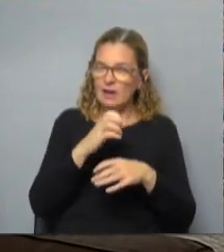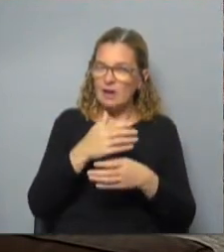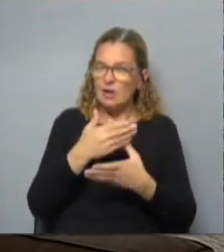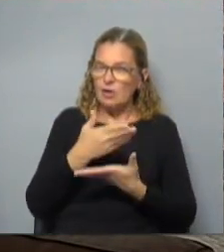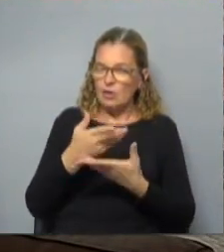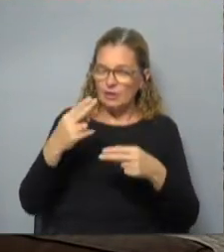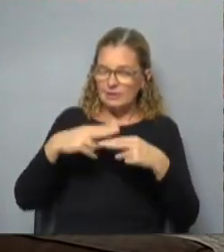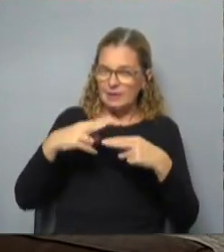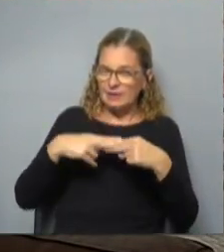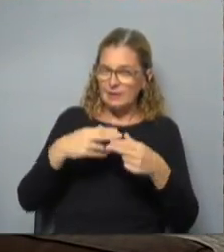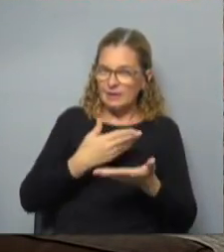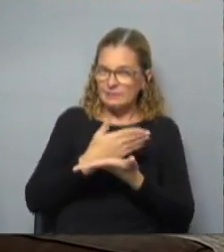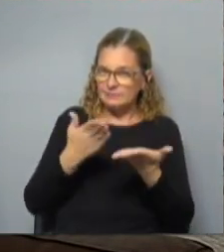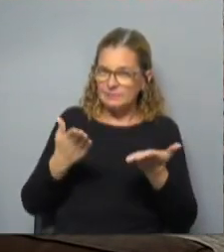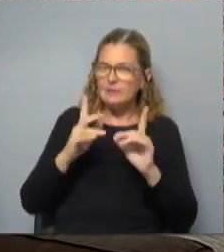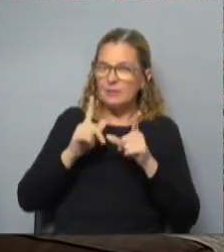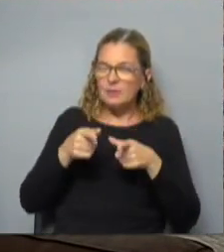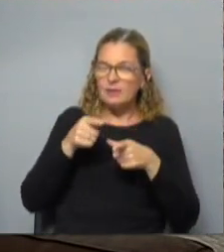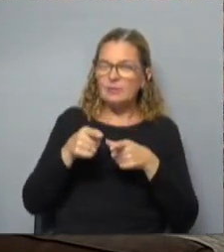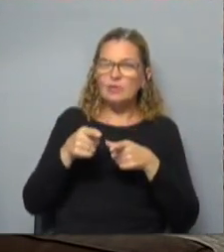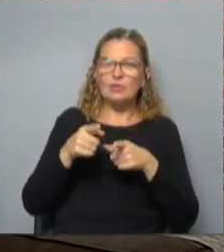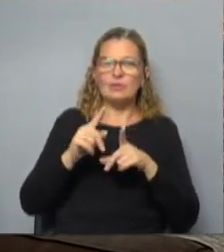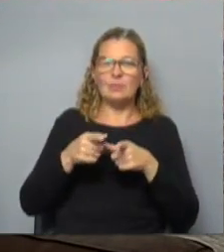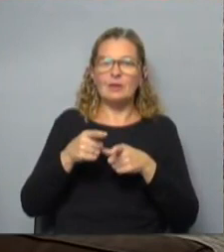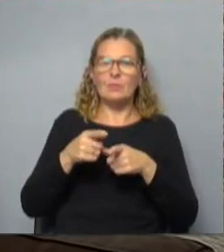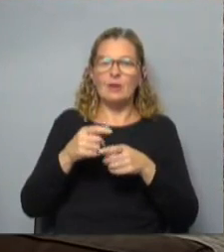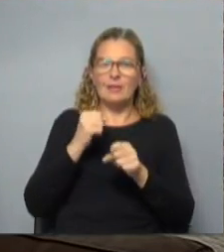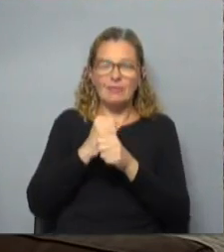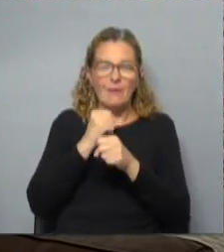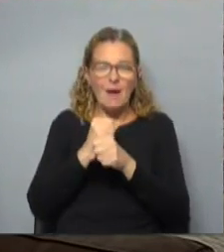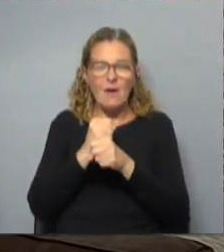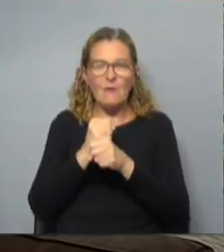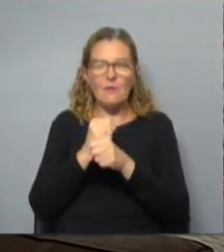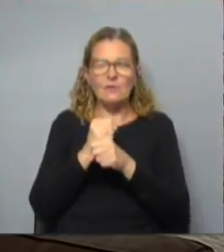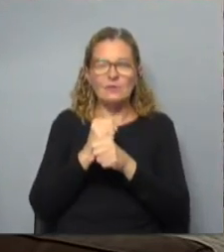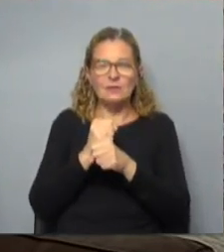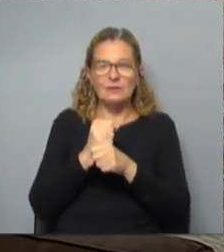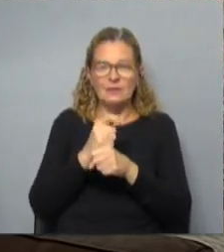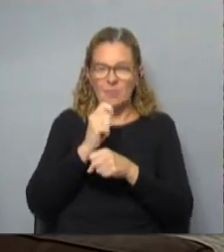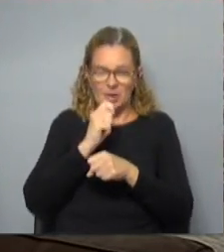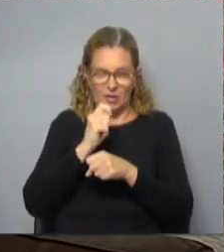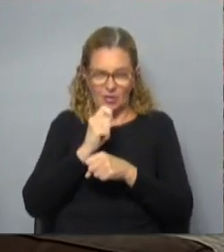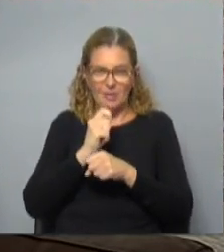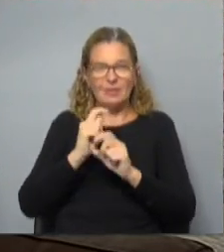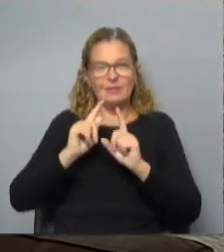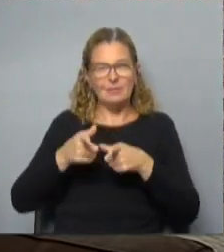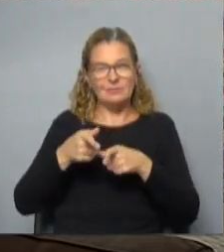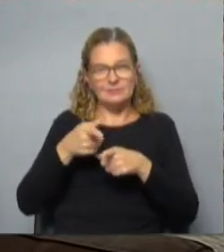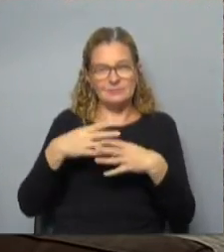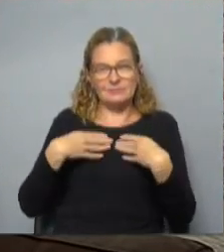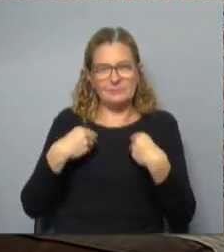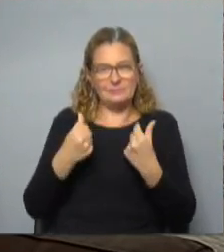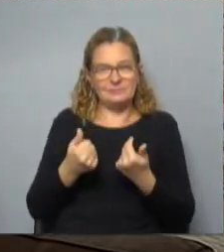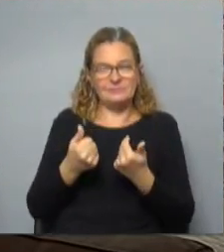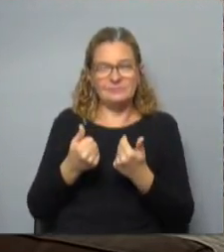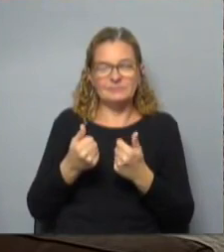que ver con las redes sociales y demás y esto también afecta por supuesto a la desempeño de la tarea periodística en ese sentido